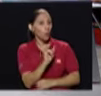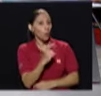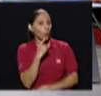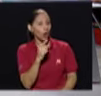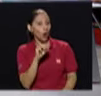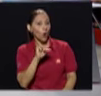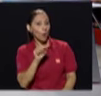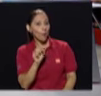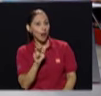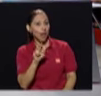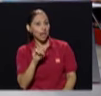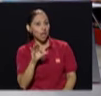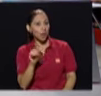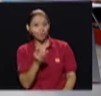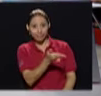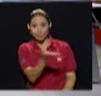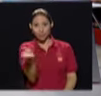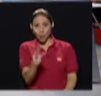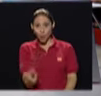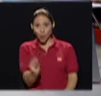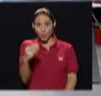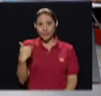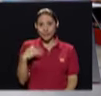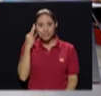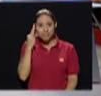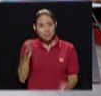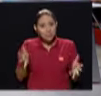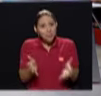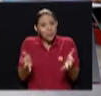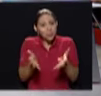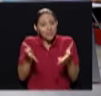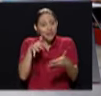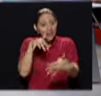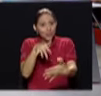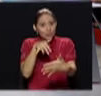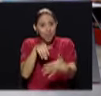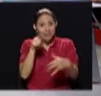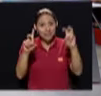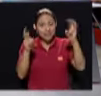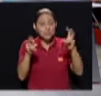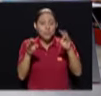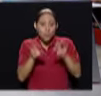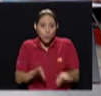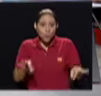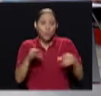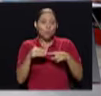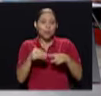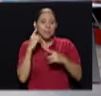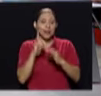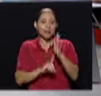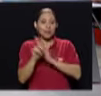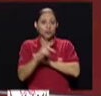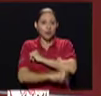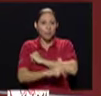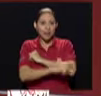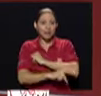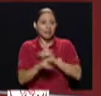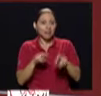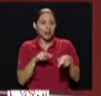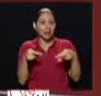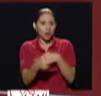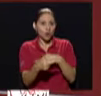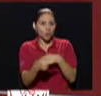dijo Marina, también para que las y los jóvenes se motiven a estudiar estas áreas que son fundamentales para el desarrollo del